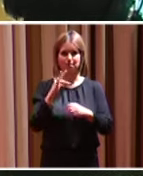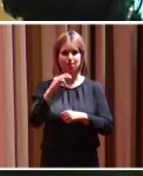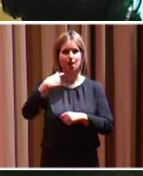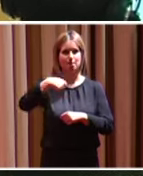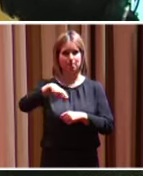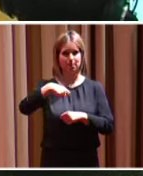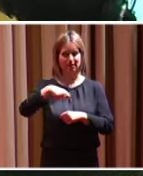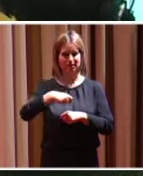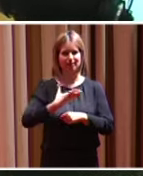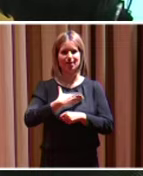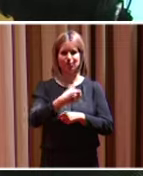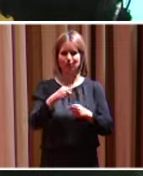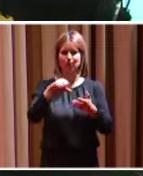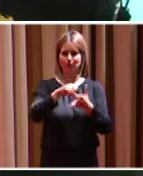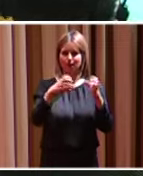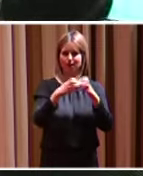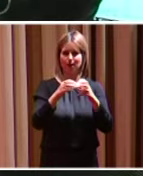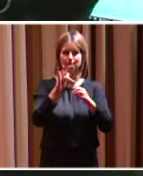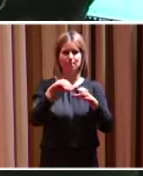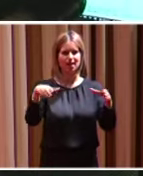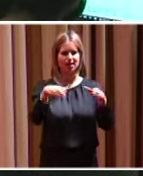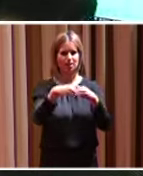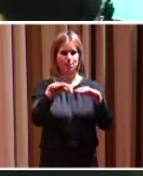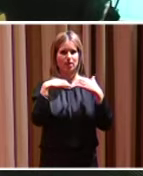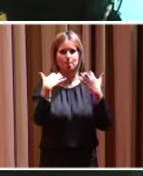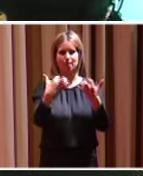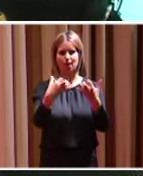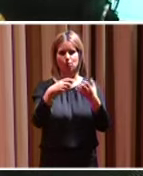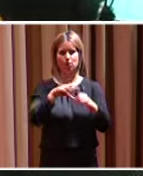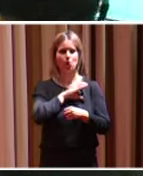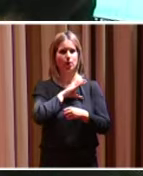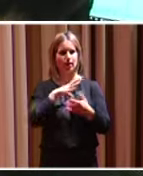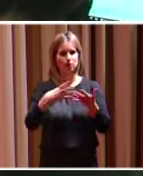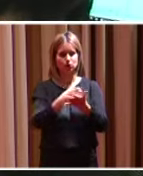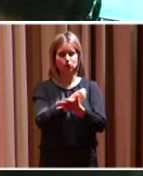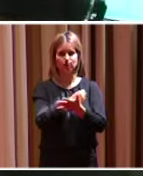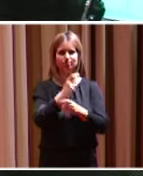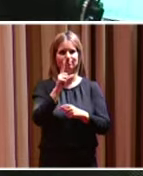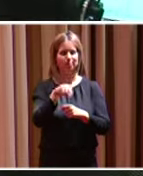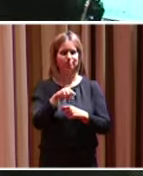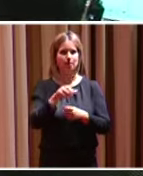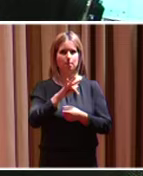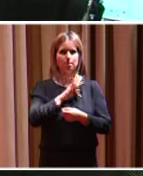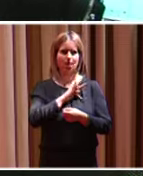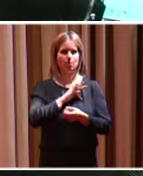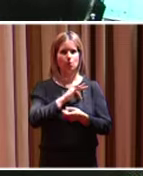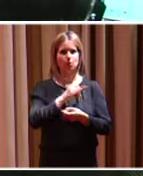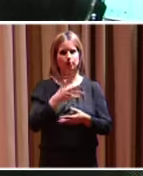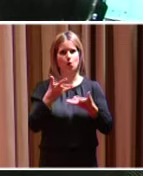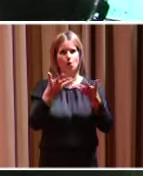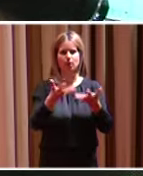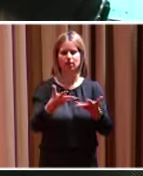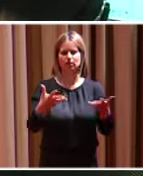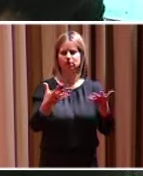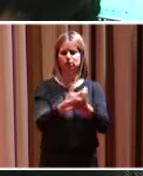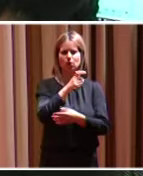presidenta del excelentísimo ayuntamiento de esta ciudad y a la corporación en pleno. Y quiero ofrecer este premio, este galardón,